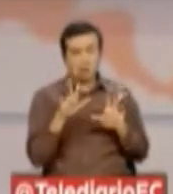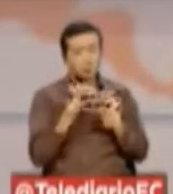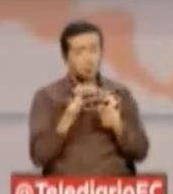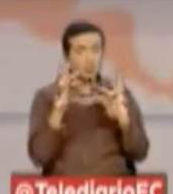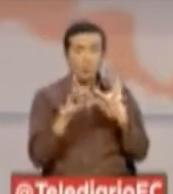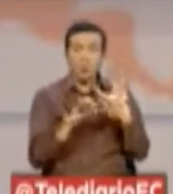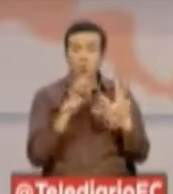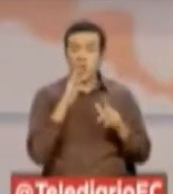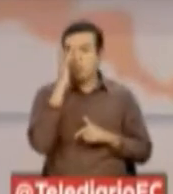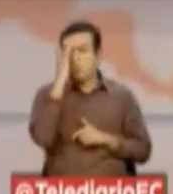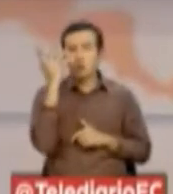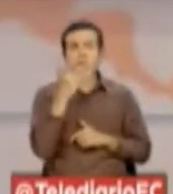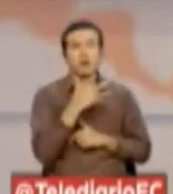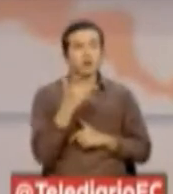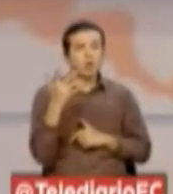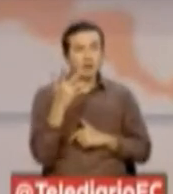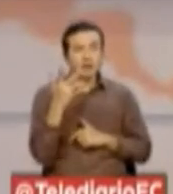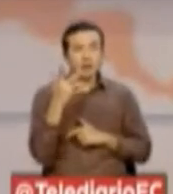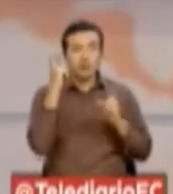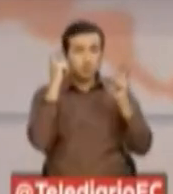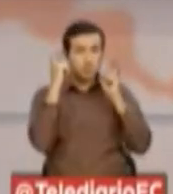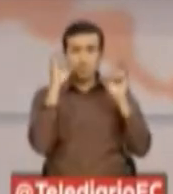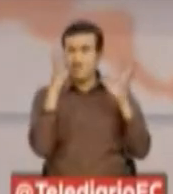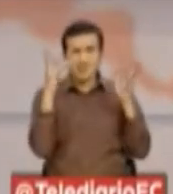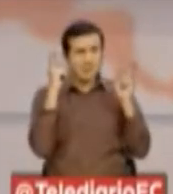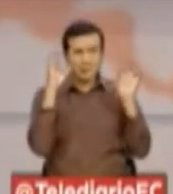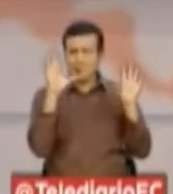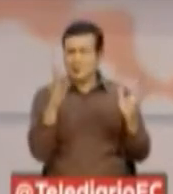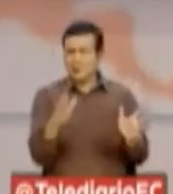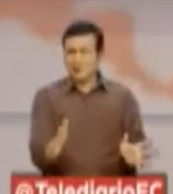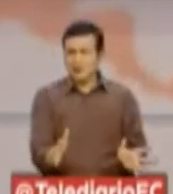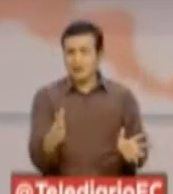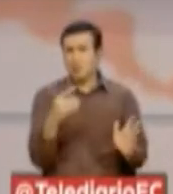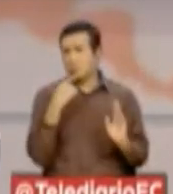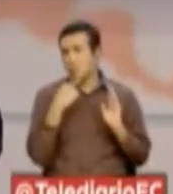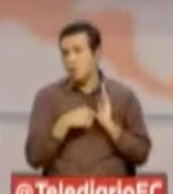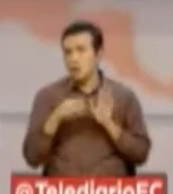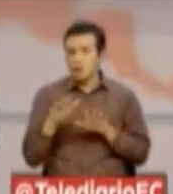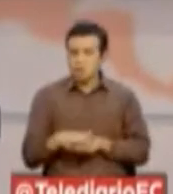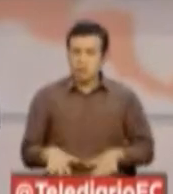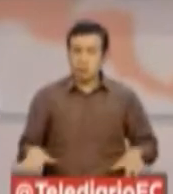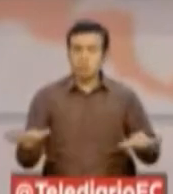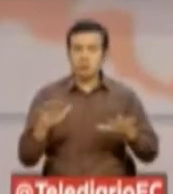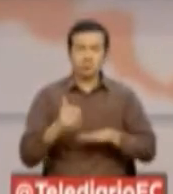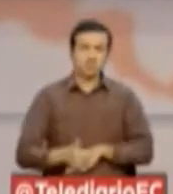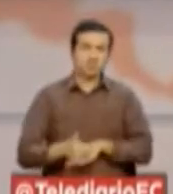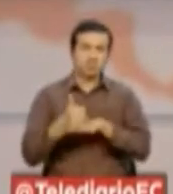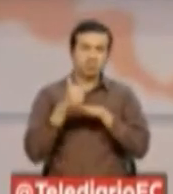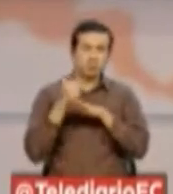habido precisamente menos control que nunca cuando cuando hay un poder que absorbe todo lo